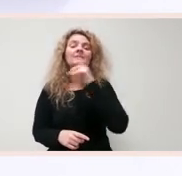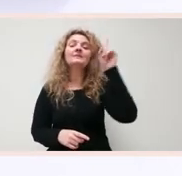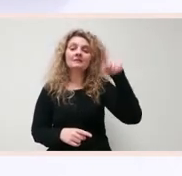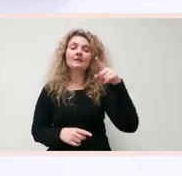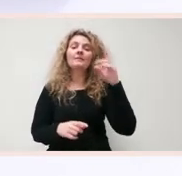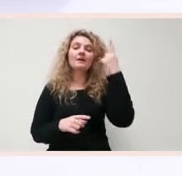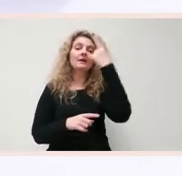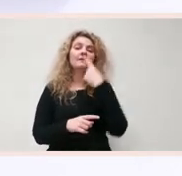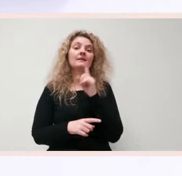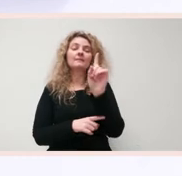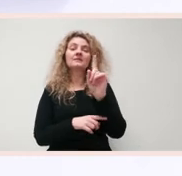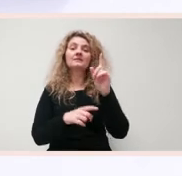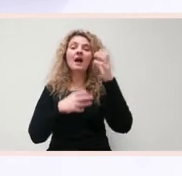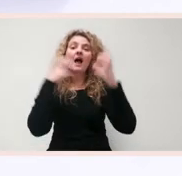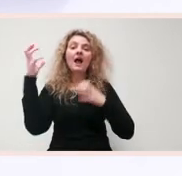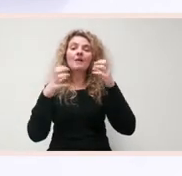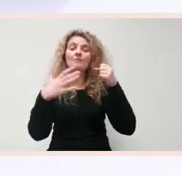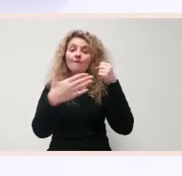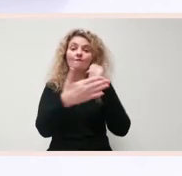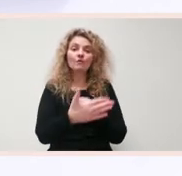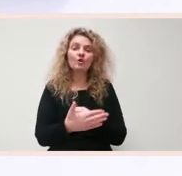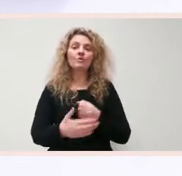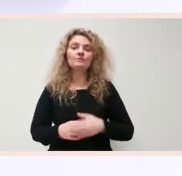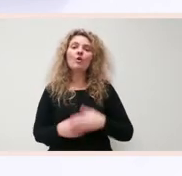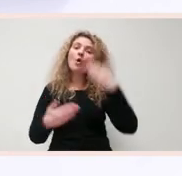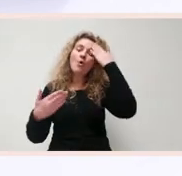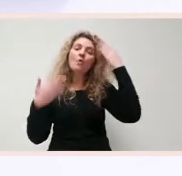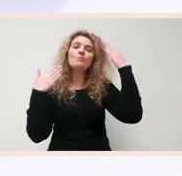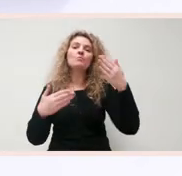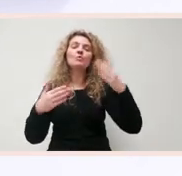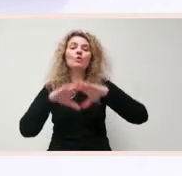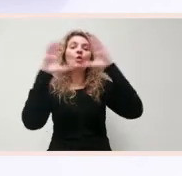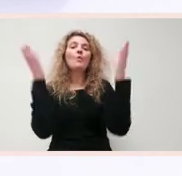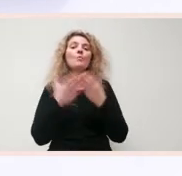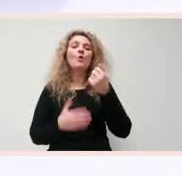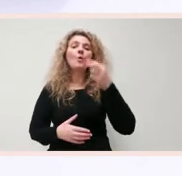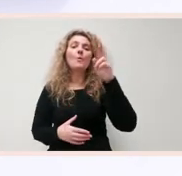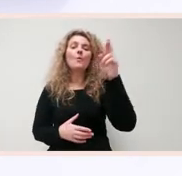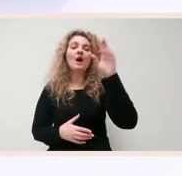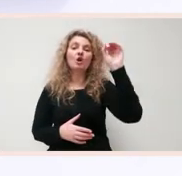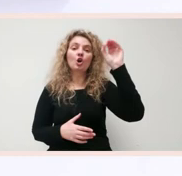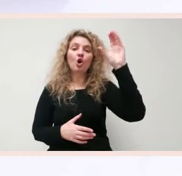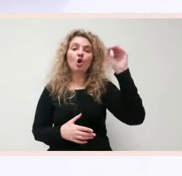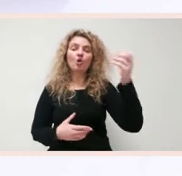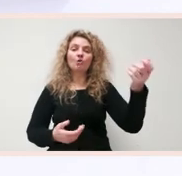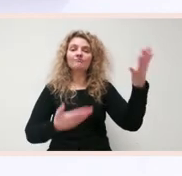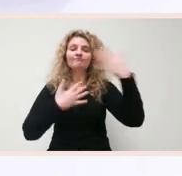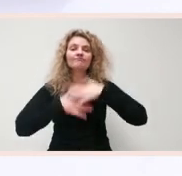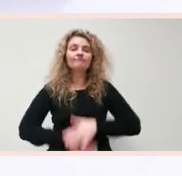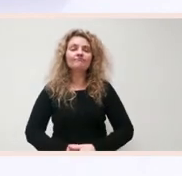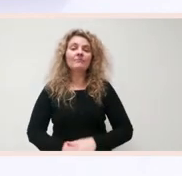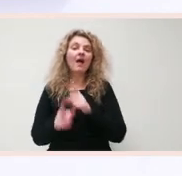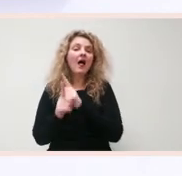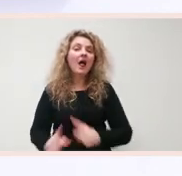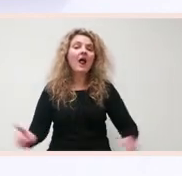non? E tamén un homenaxe ao mundo do barroco que tanto lle inspirou ao longo da súa carreira con esa solución